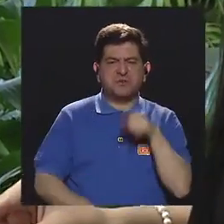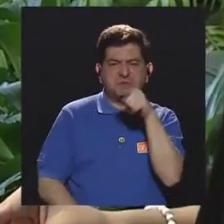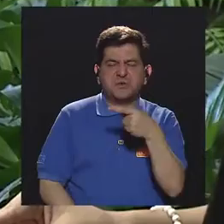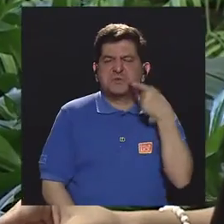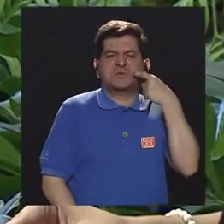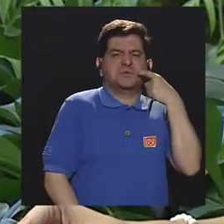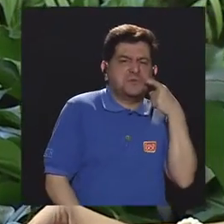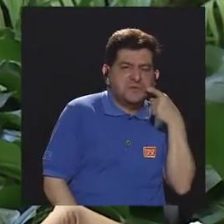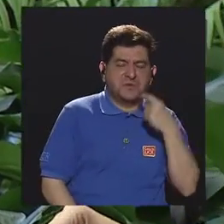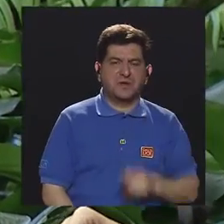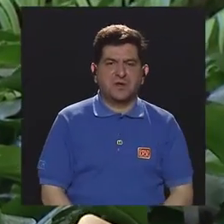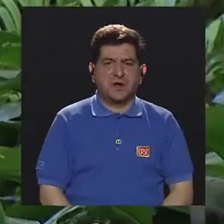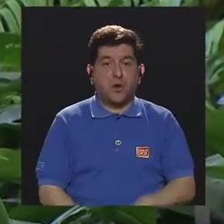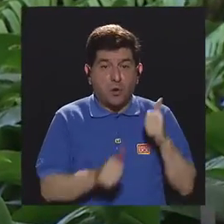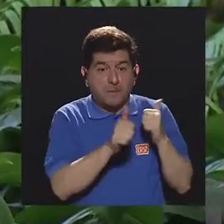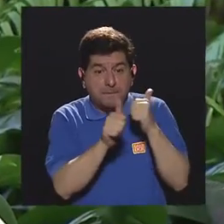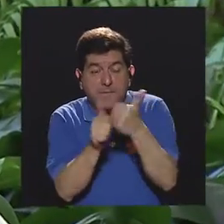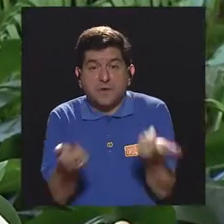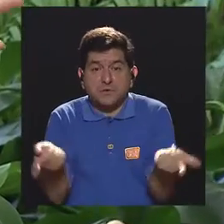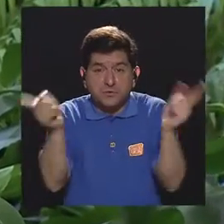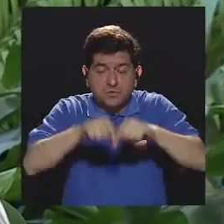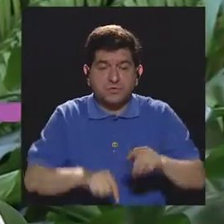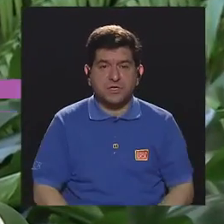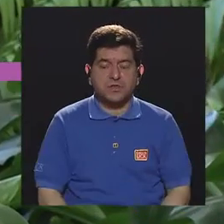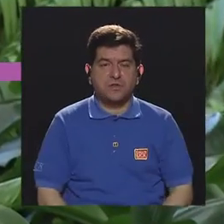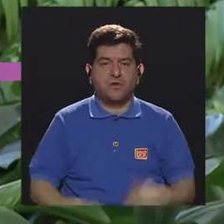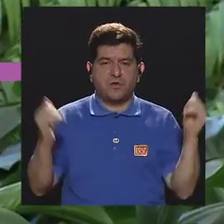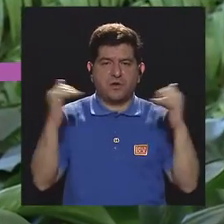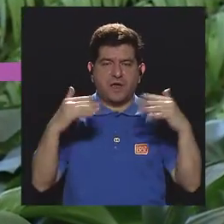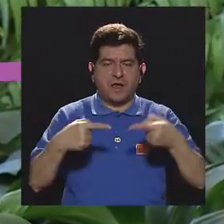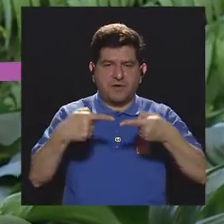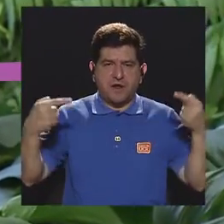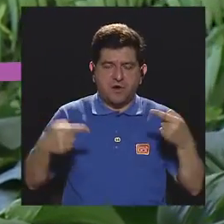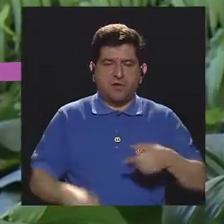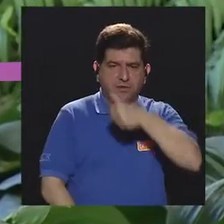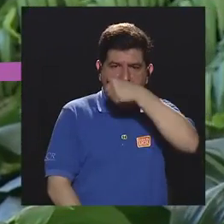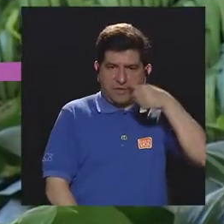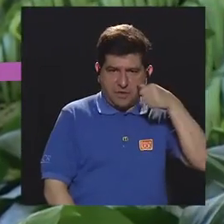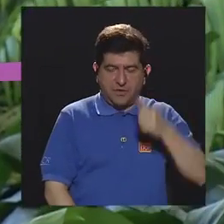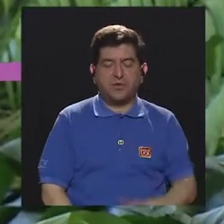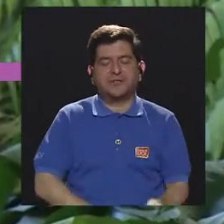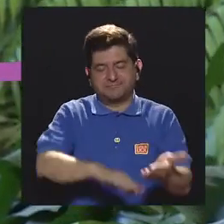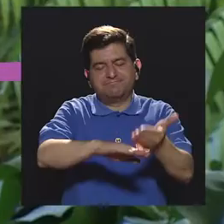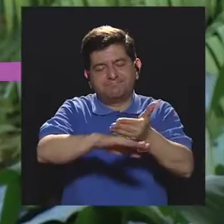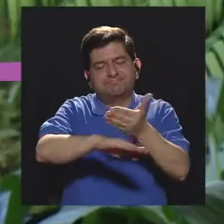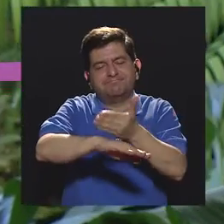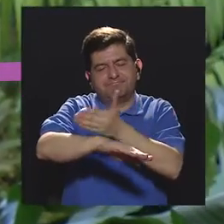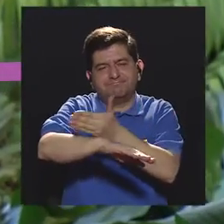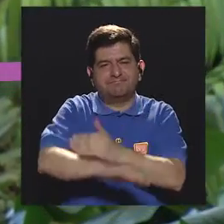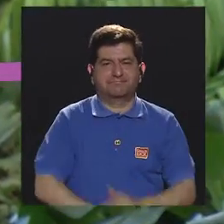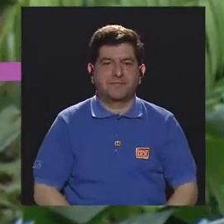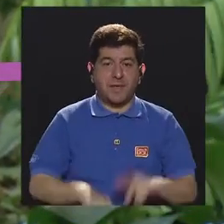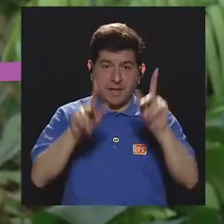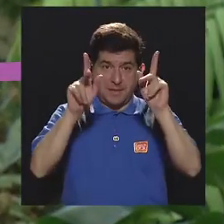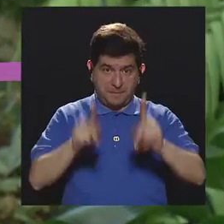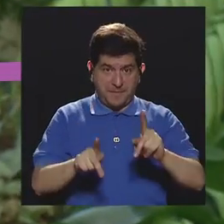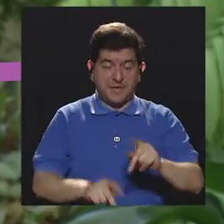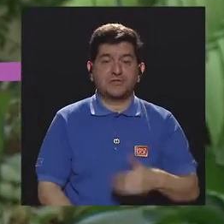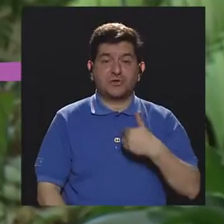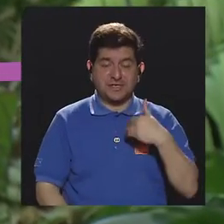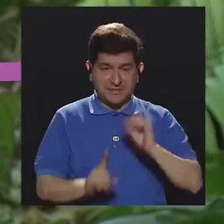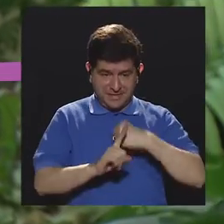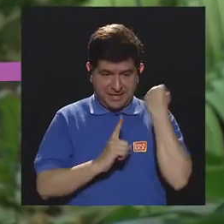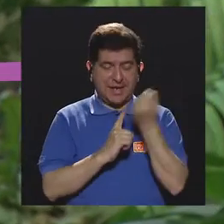viciosas, de perseguirlas, como se dio ejemplo en la guerra contra las drogas, obviamente tenía que avanzar en las personas con